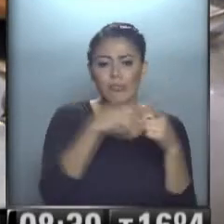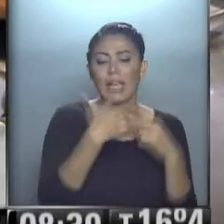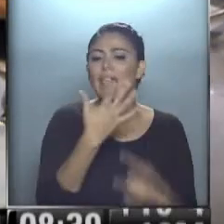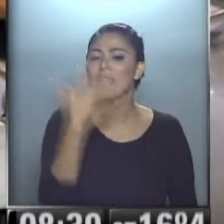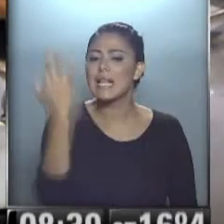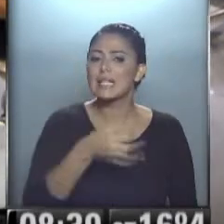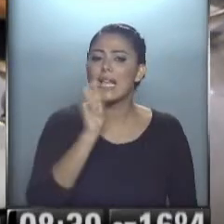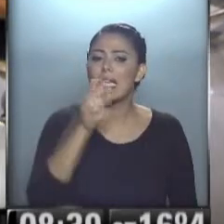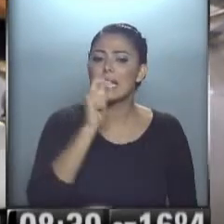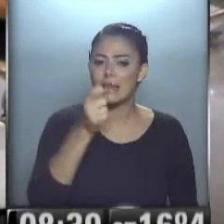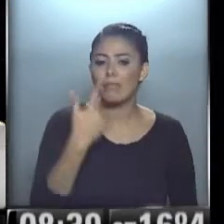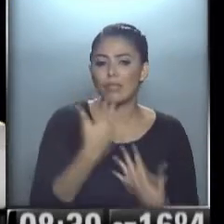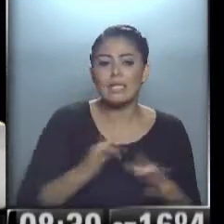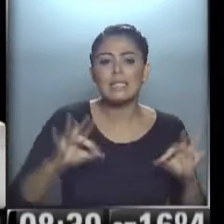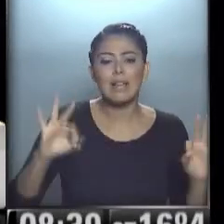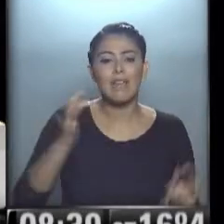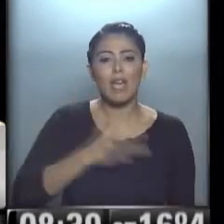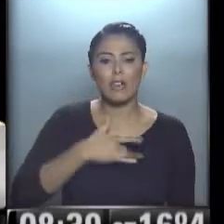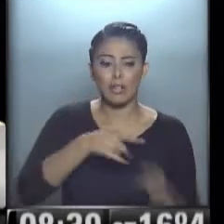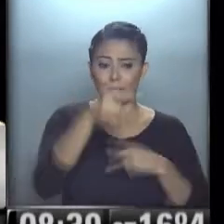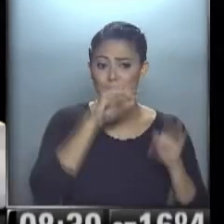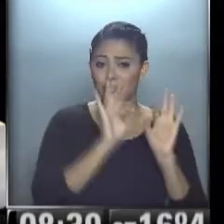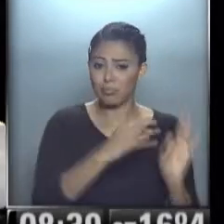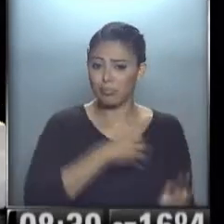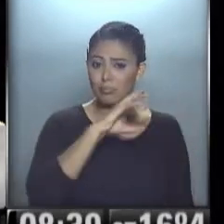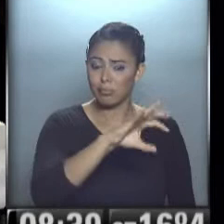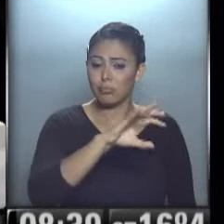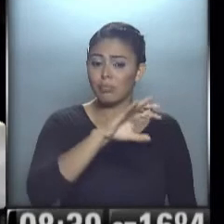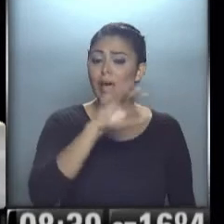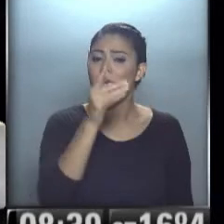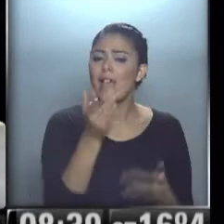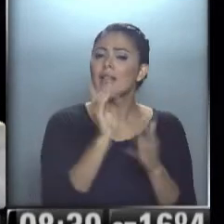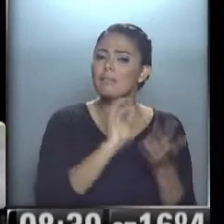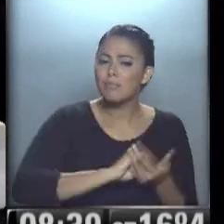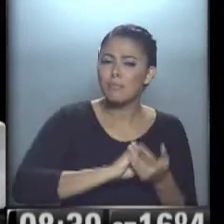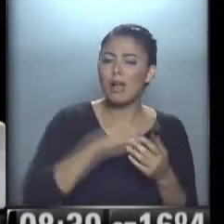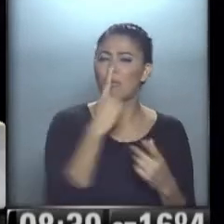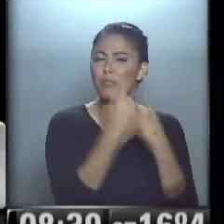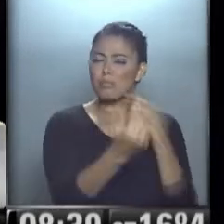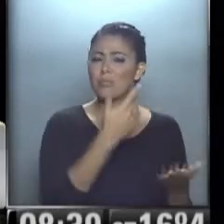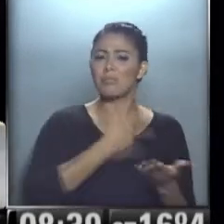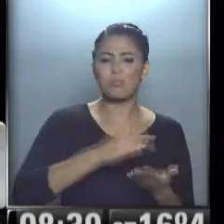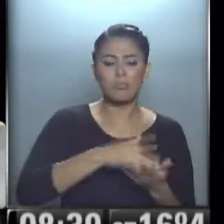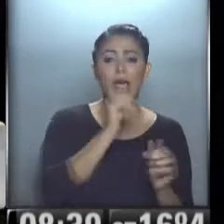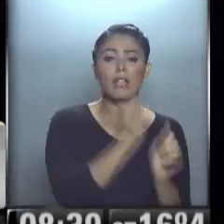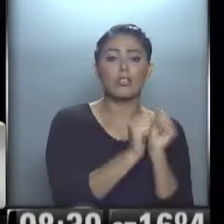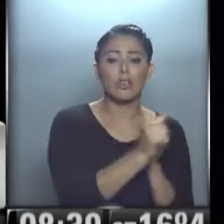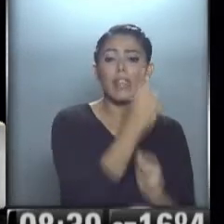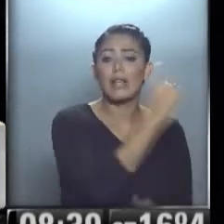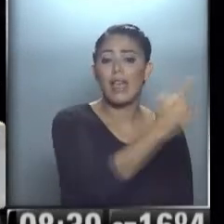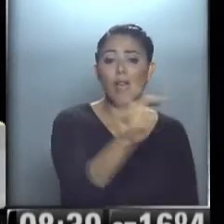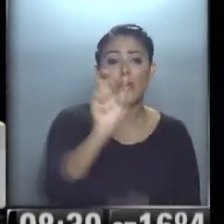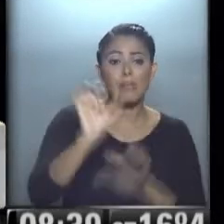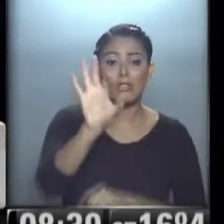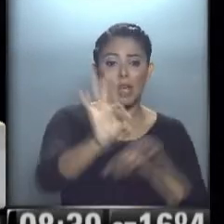decidir quién será el que se quedará con el corazón. Y en el medio hay prejuicios, en el medio están las historias de vida de los propios